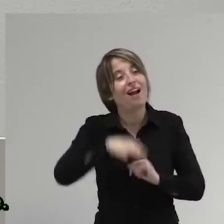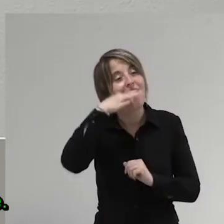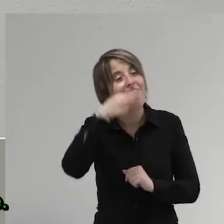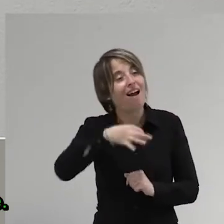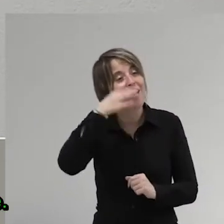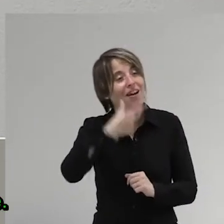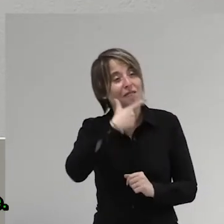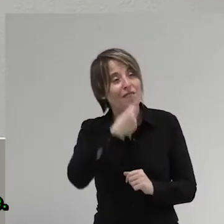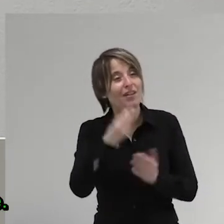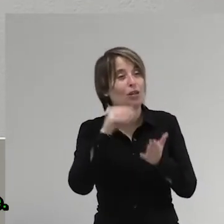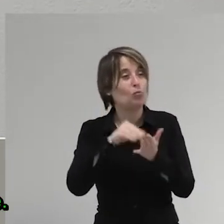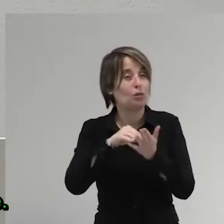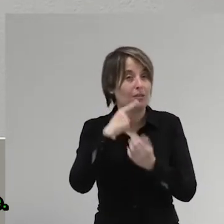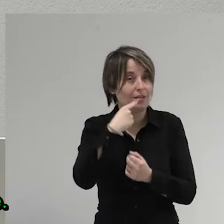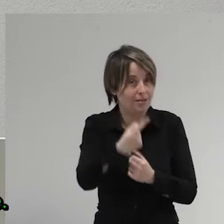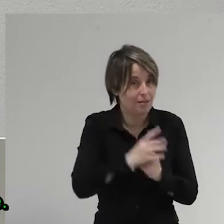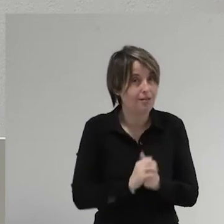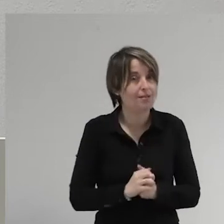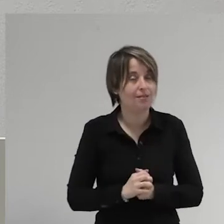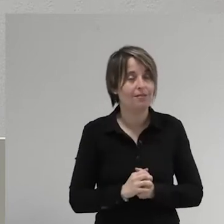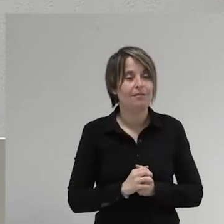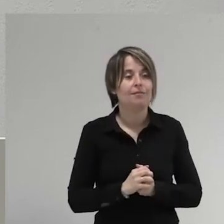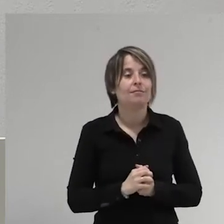y muy fácil de escuchar habitualmente.